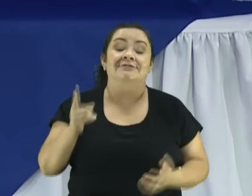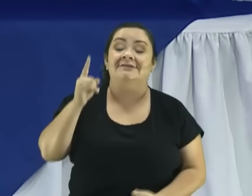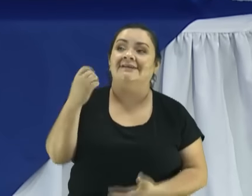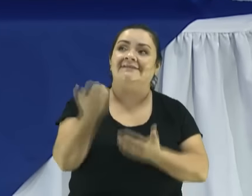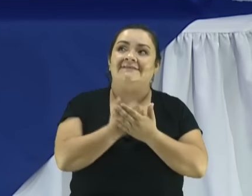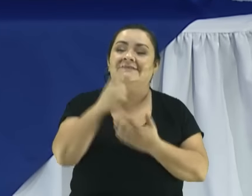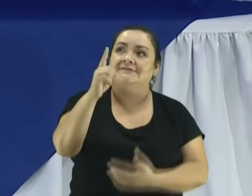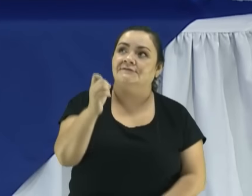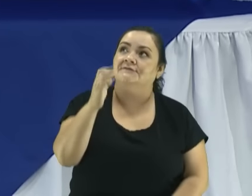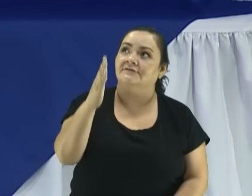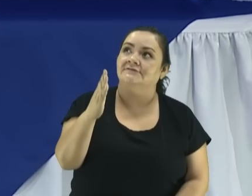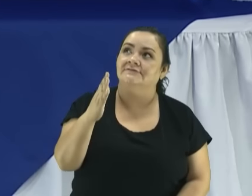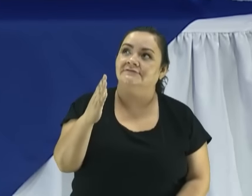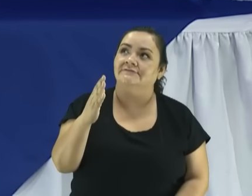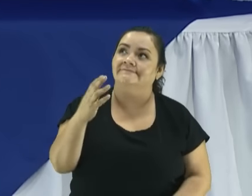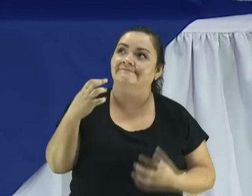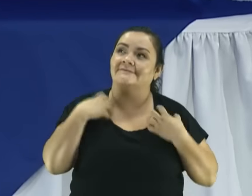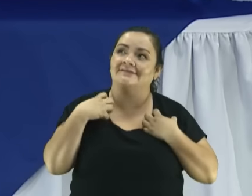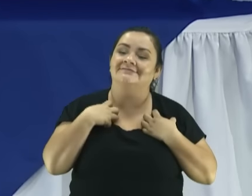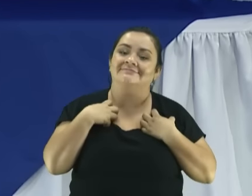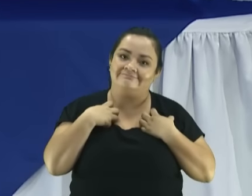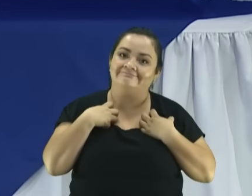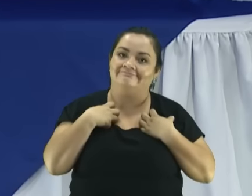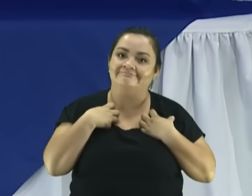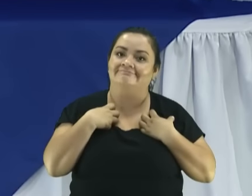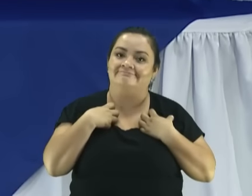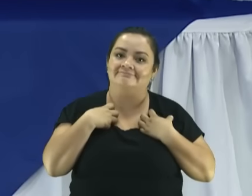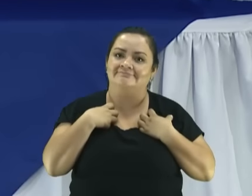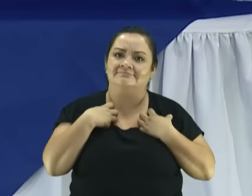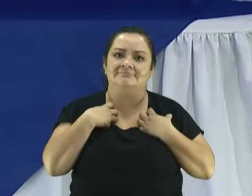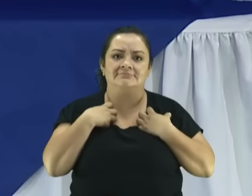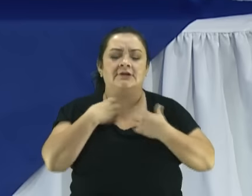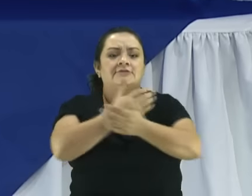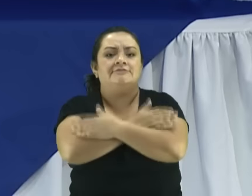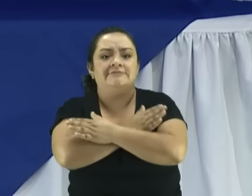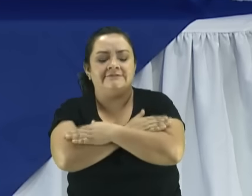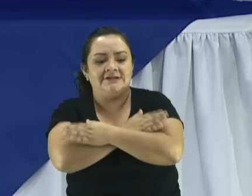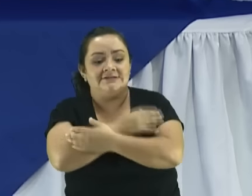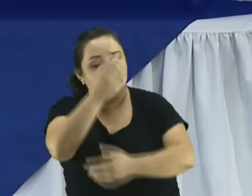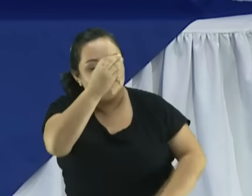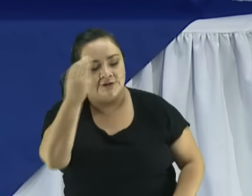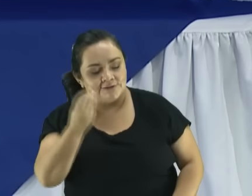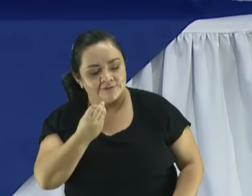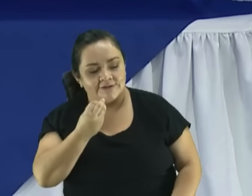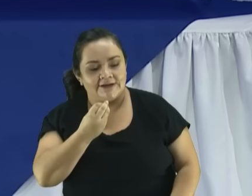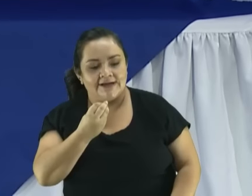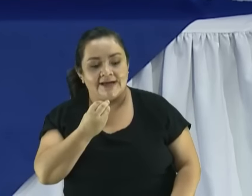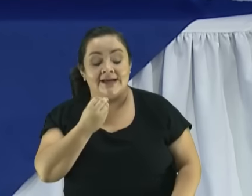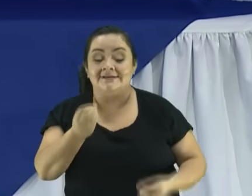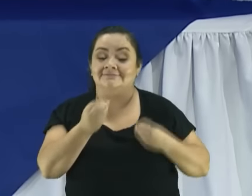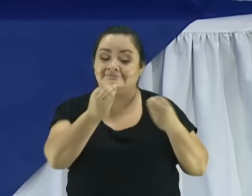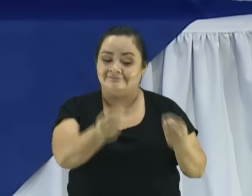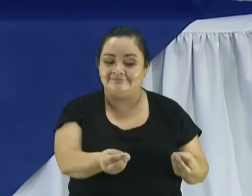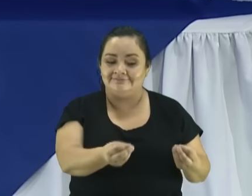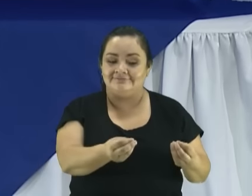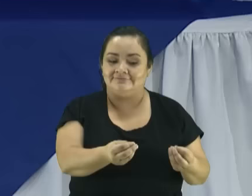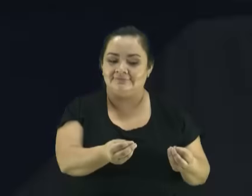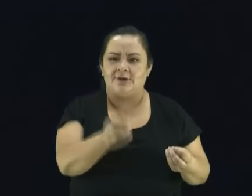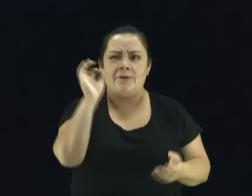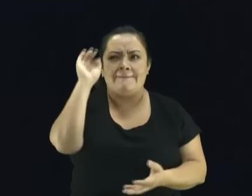es vida colegas les felicito por su graduación y les encomiendo no